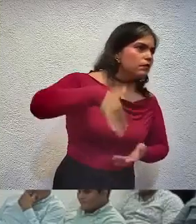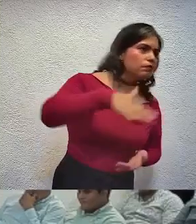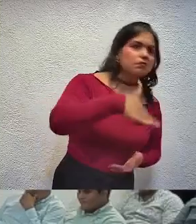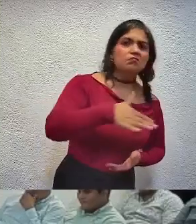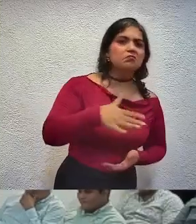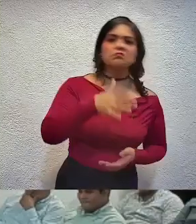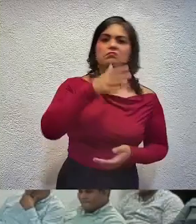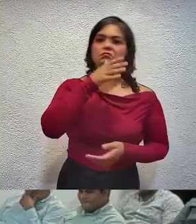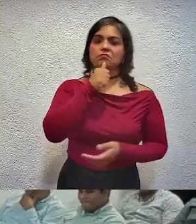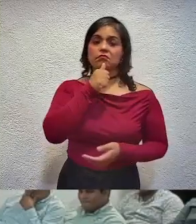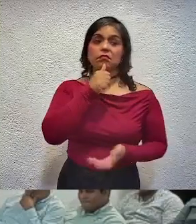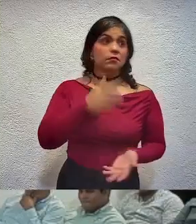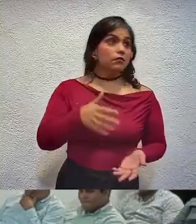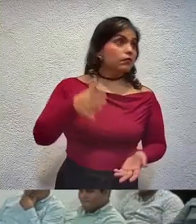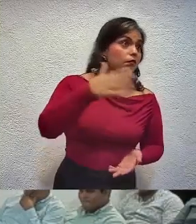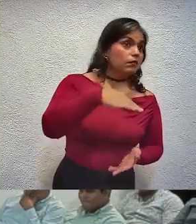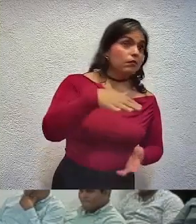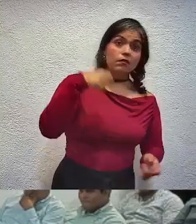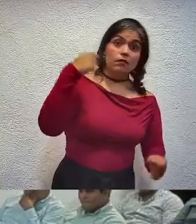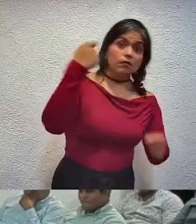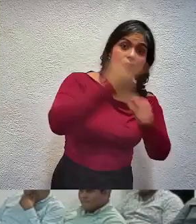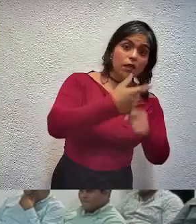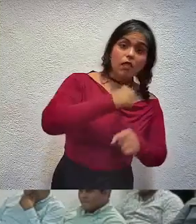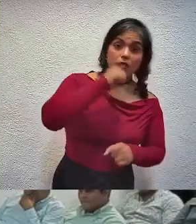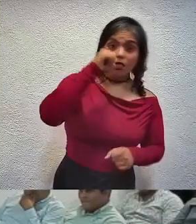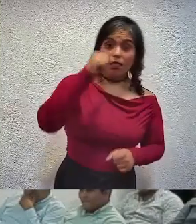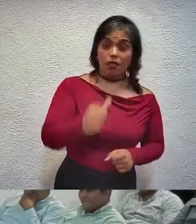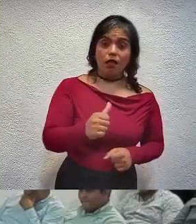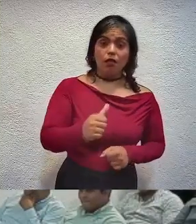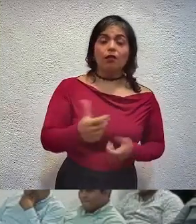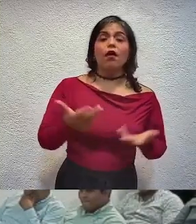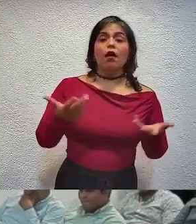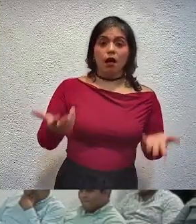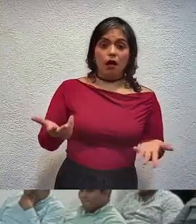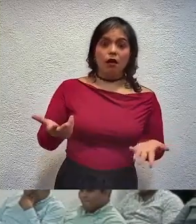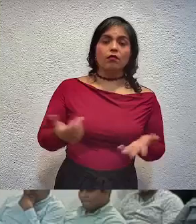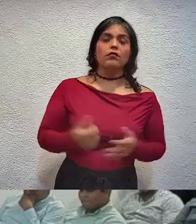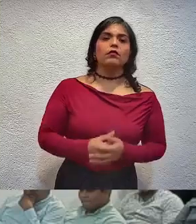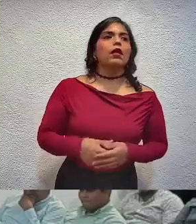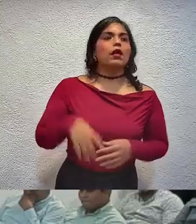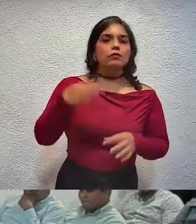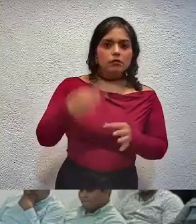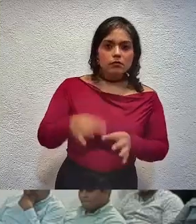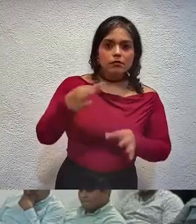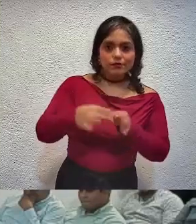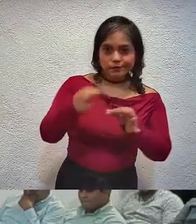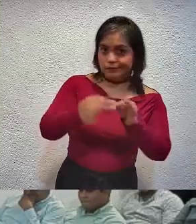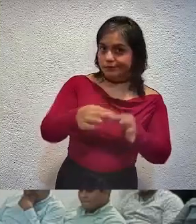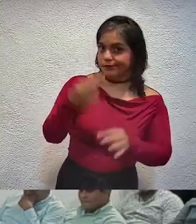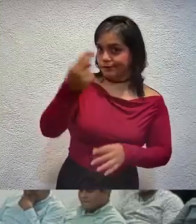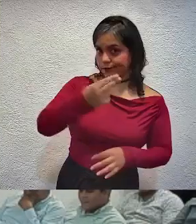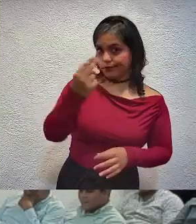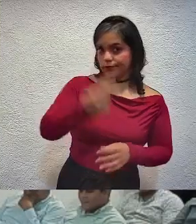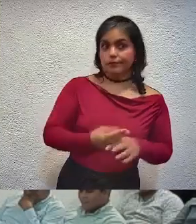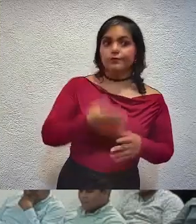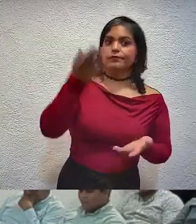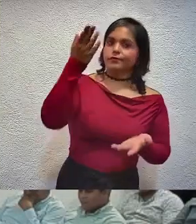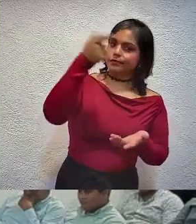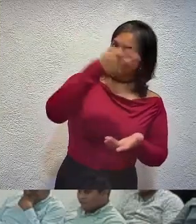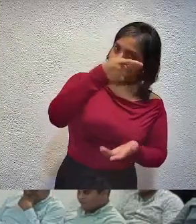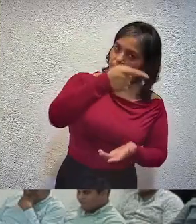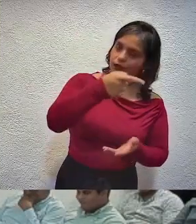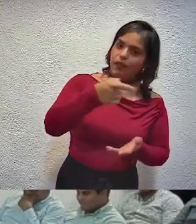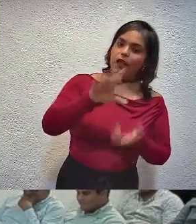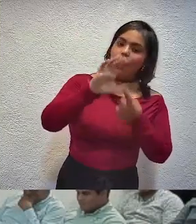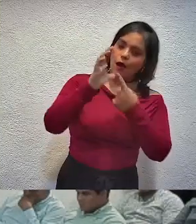de la no localización del denunciado, ante la imposibilidad material de dar cumplimiento al efecto 2, concerniente a que la